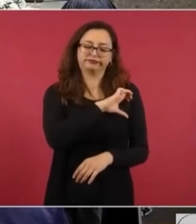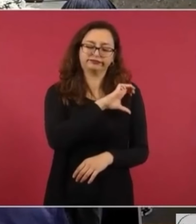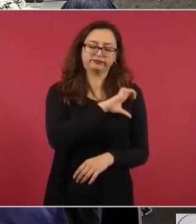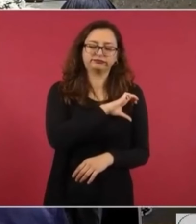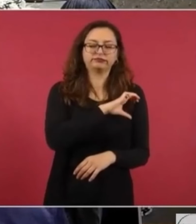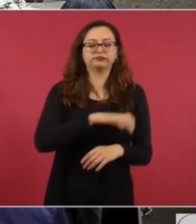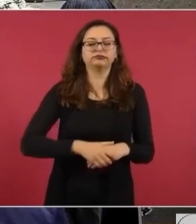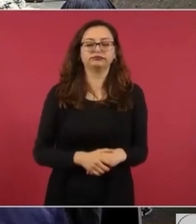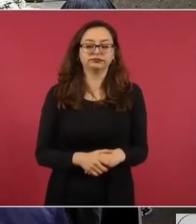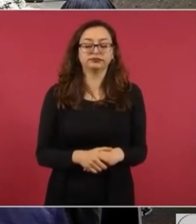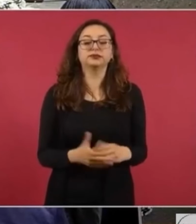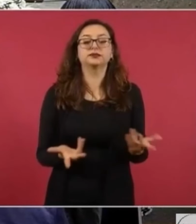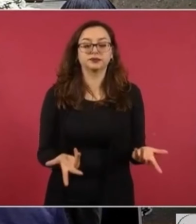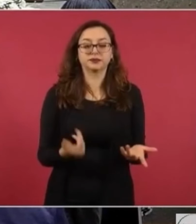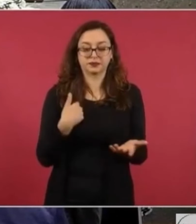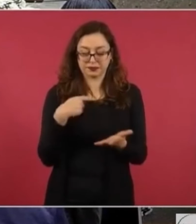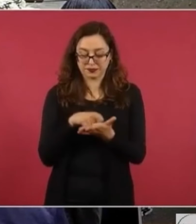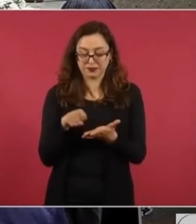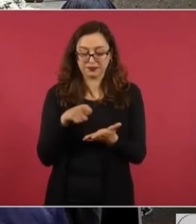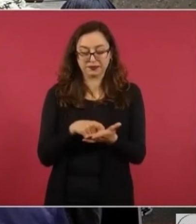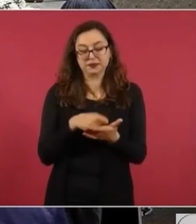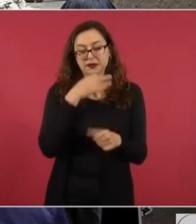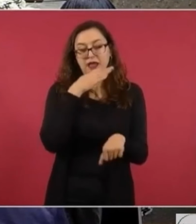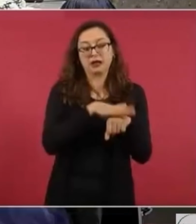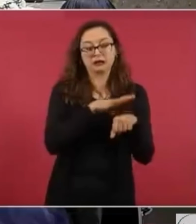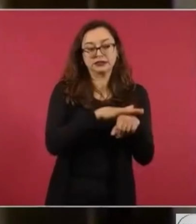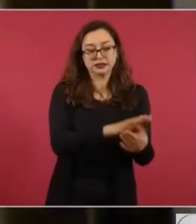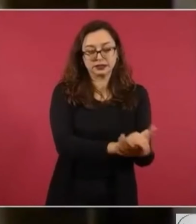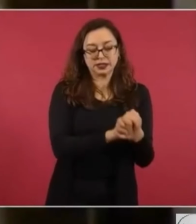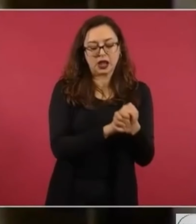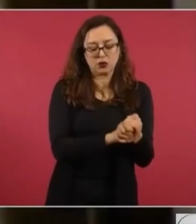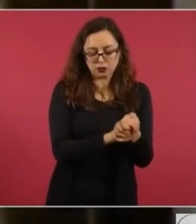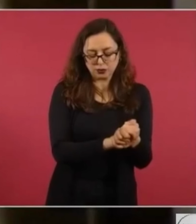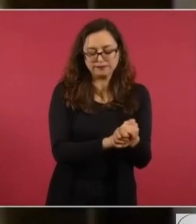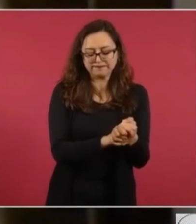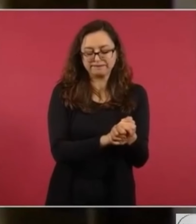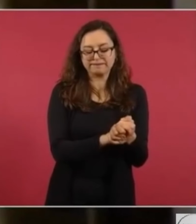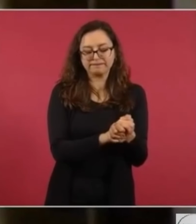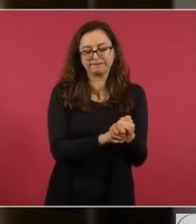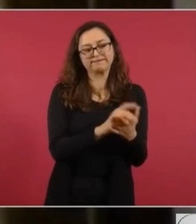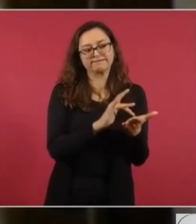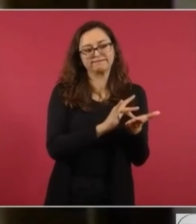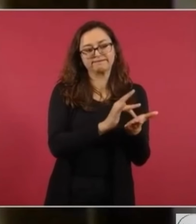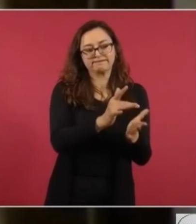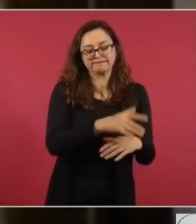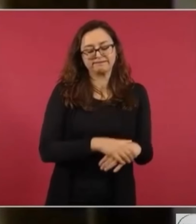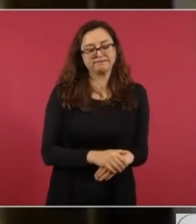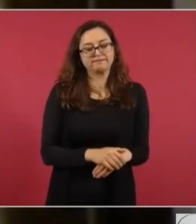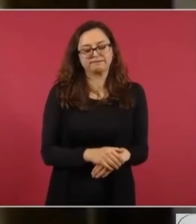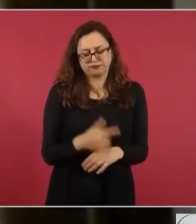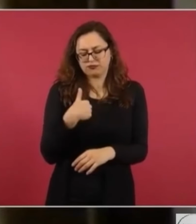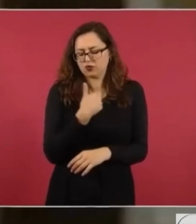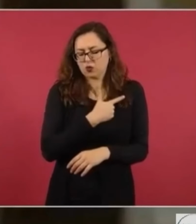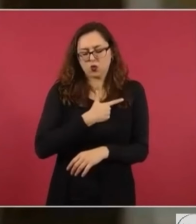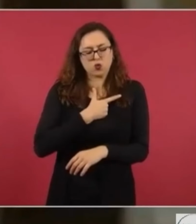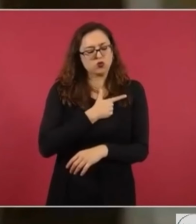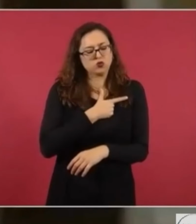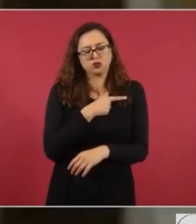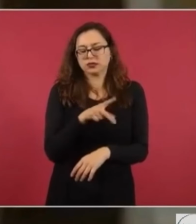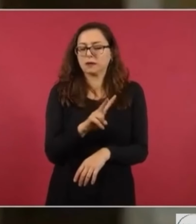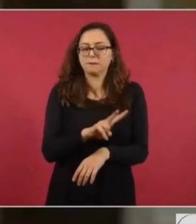te mande saludos cuando escribo. No puedes imaginarte, por lo que a mí toca, el placer que me